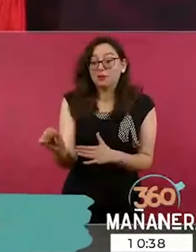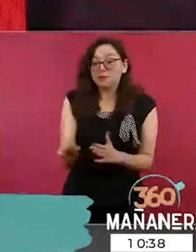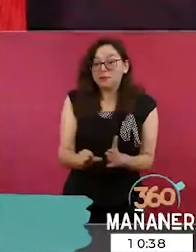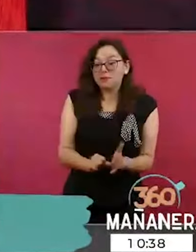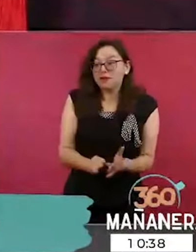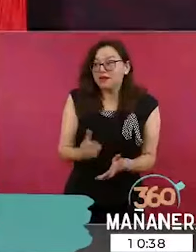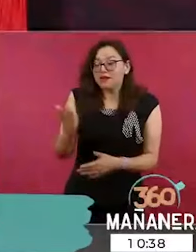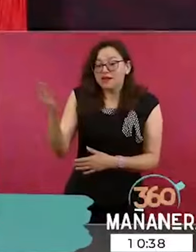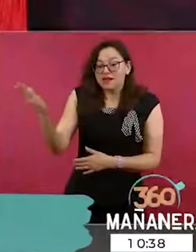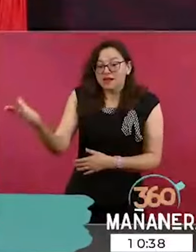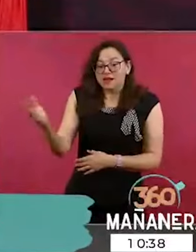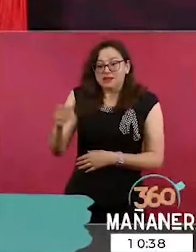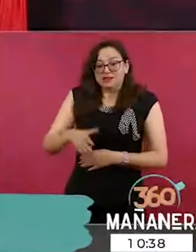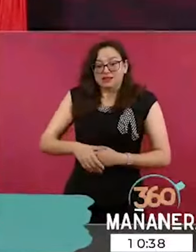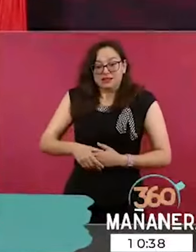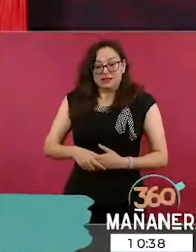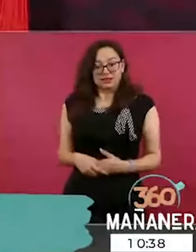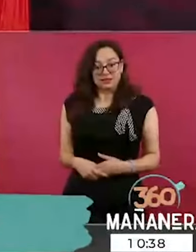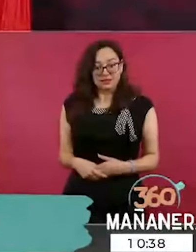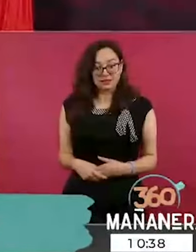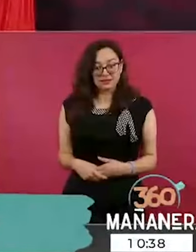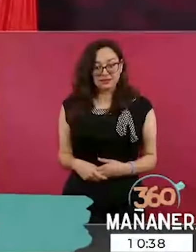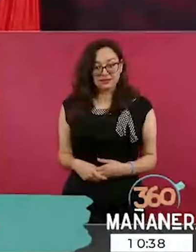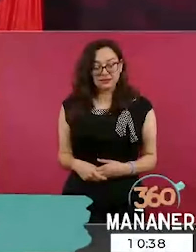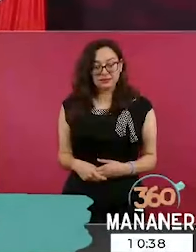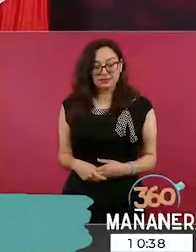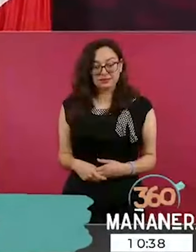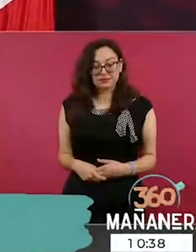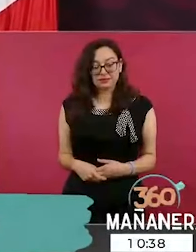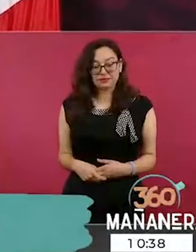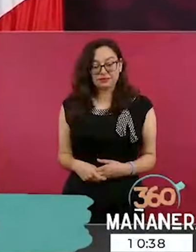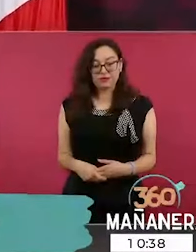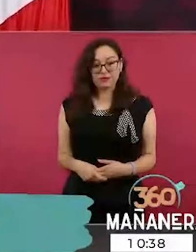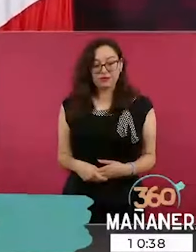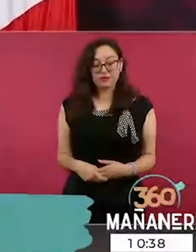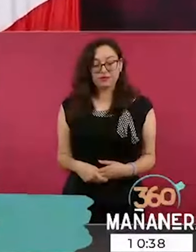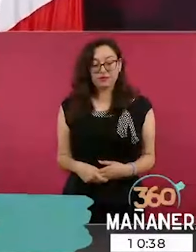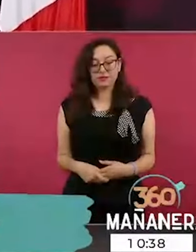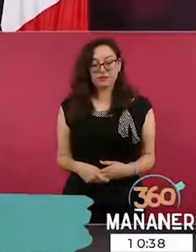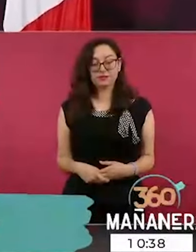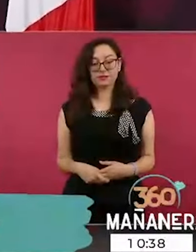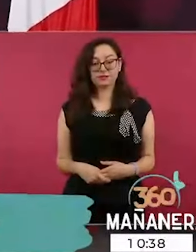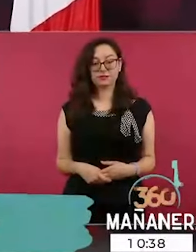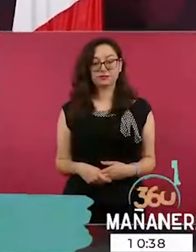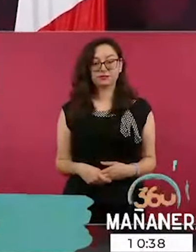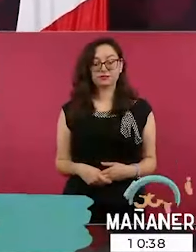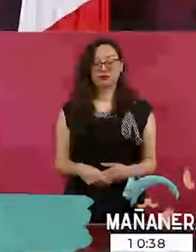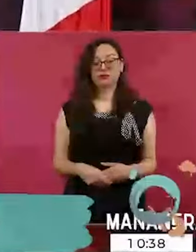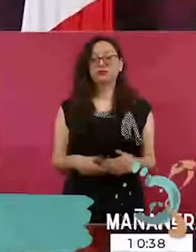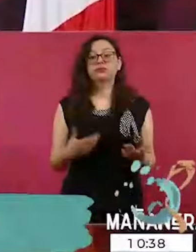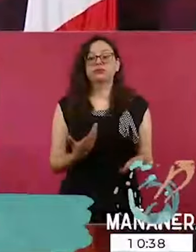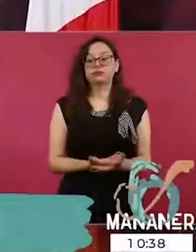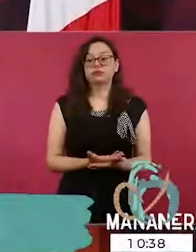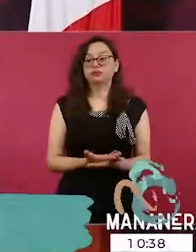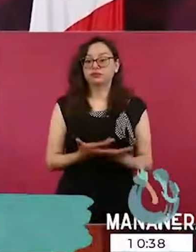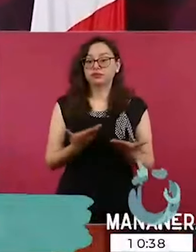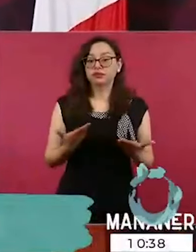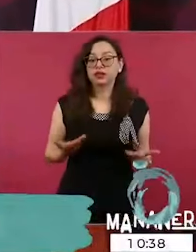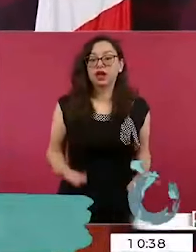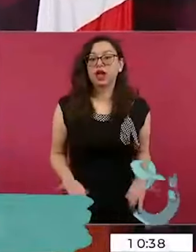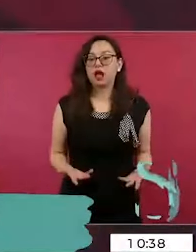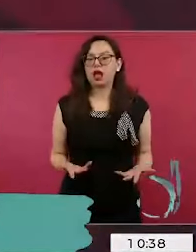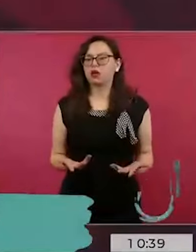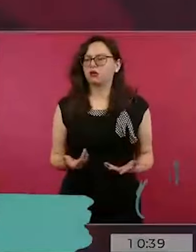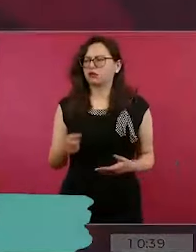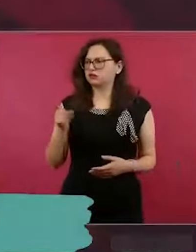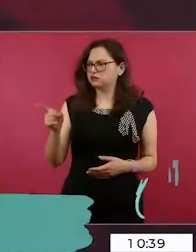hay un debate en contra de el ex ministro